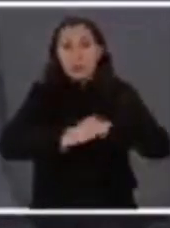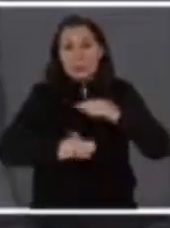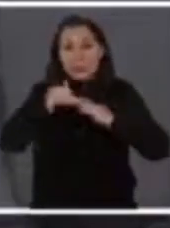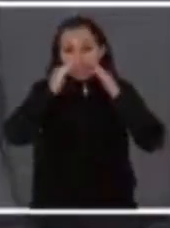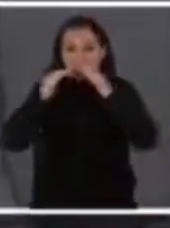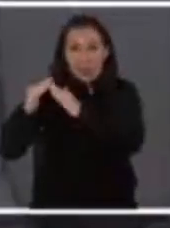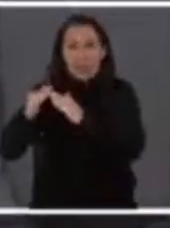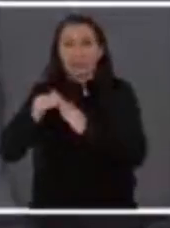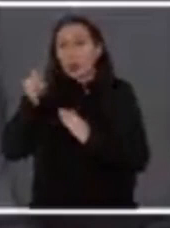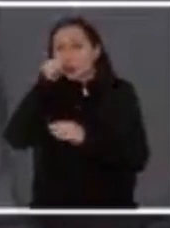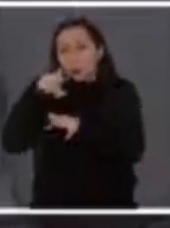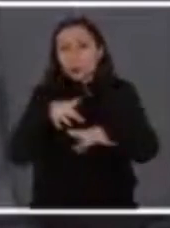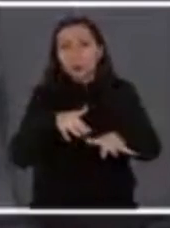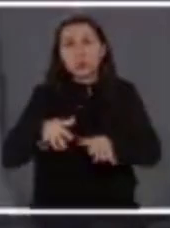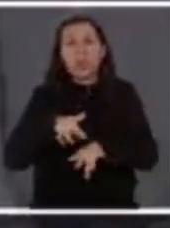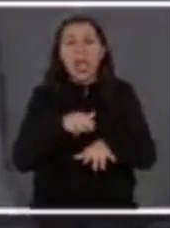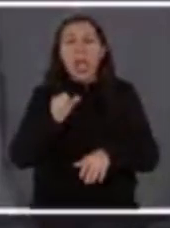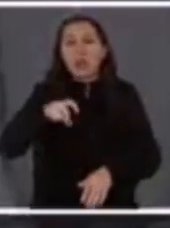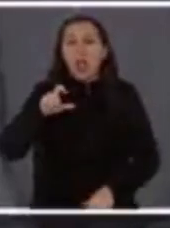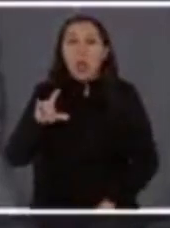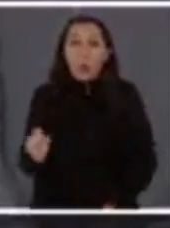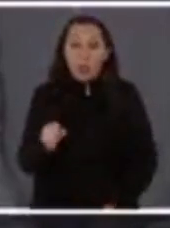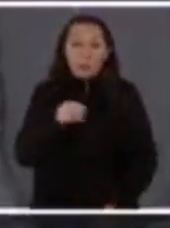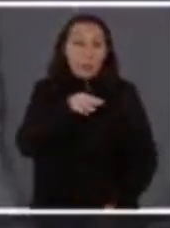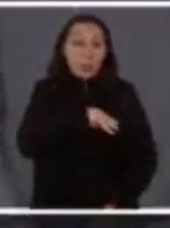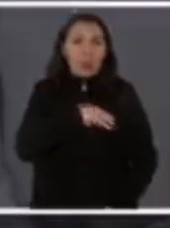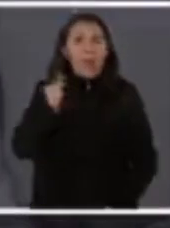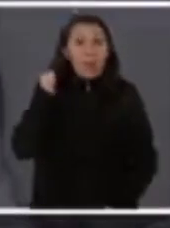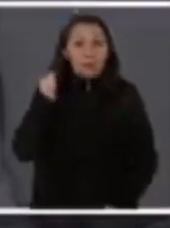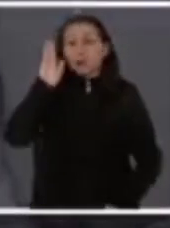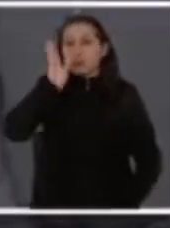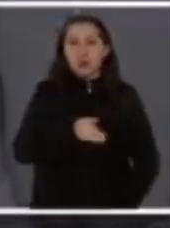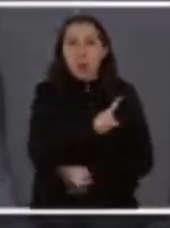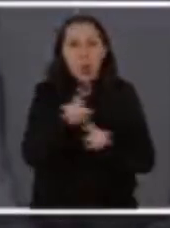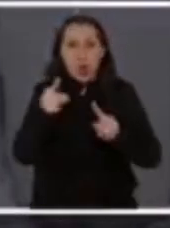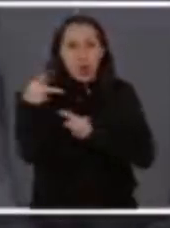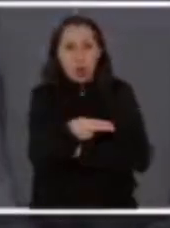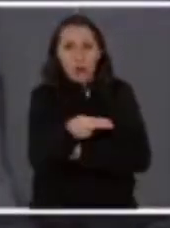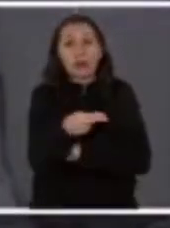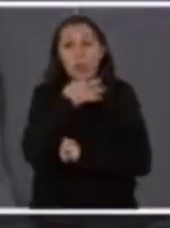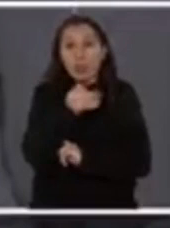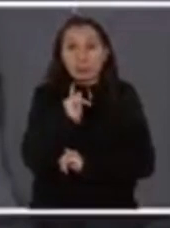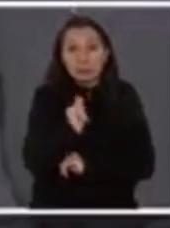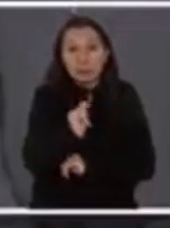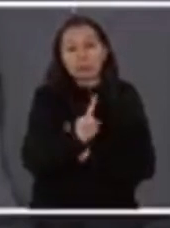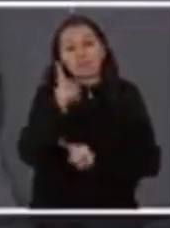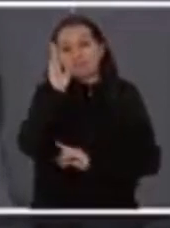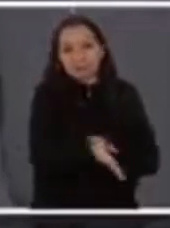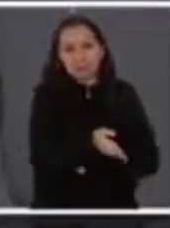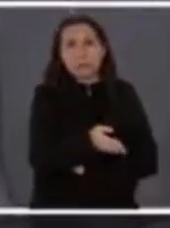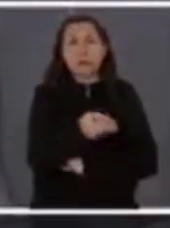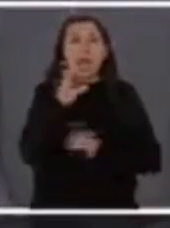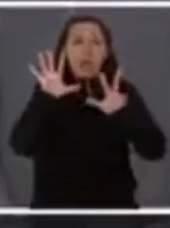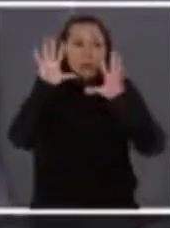río Aconcagua. En la región metropolitana vieron que ayer cancelamos el corte de agua que se había programado para las 20 horas. Esto